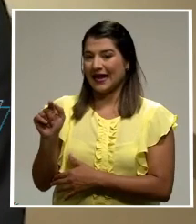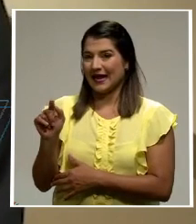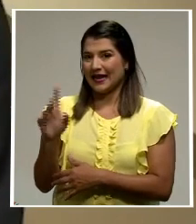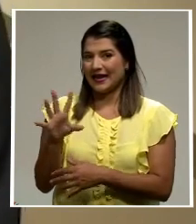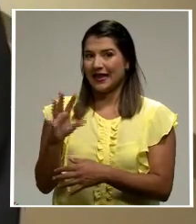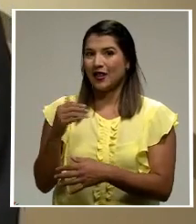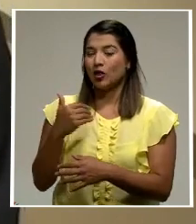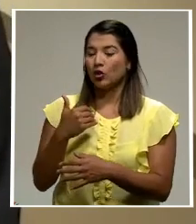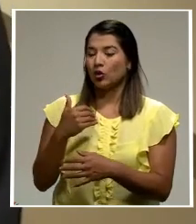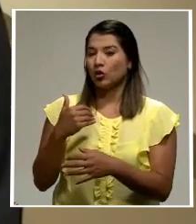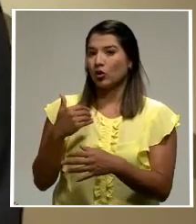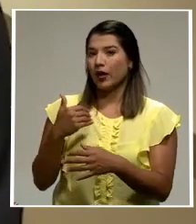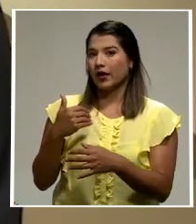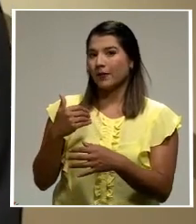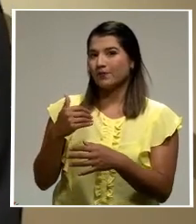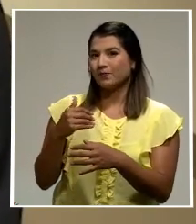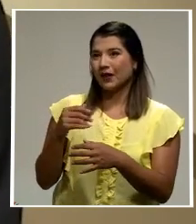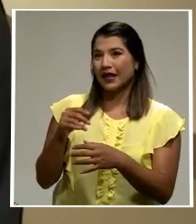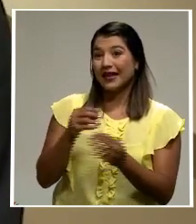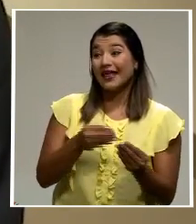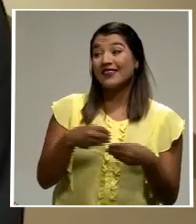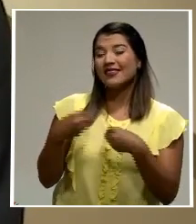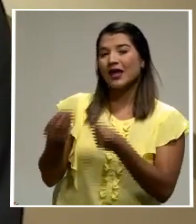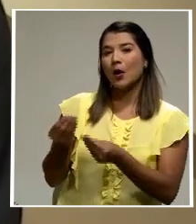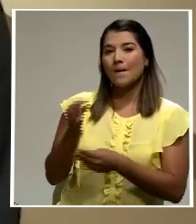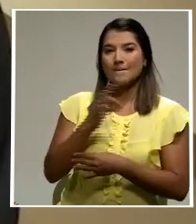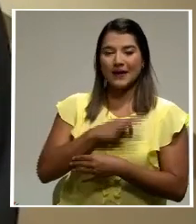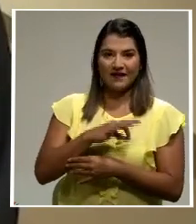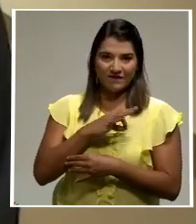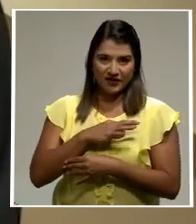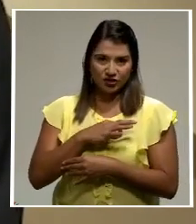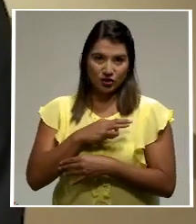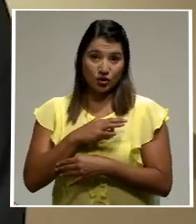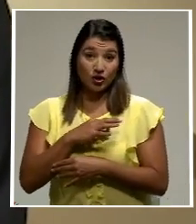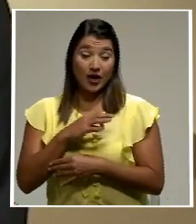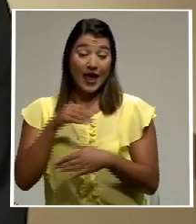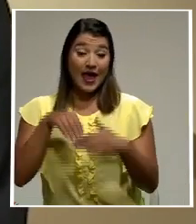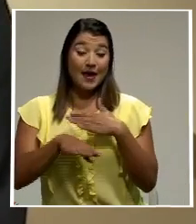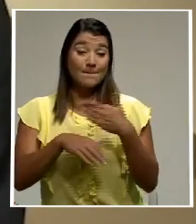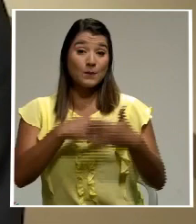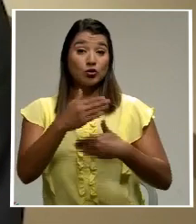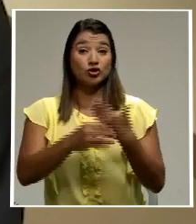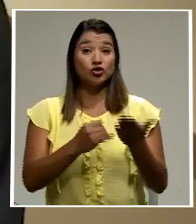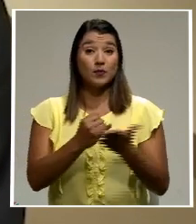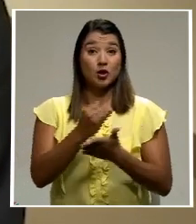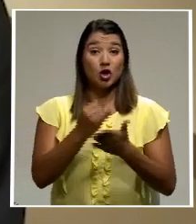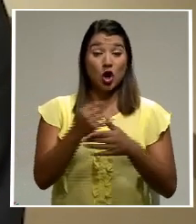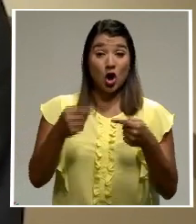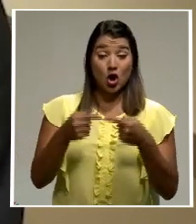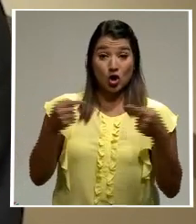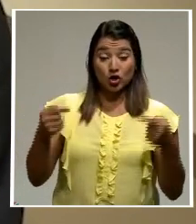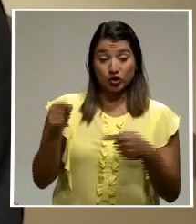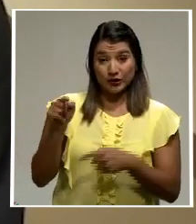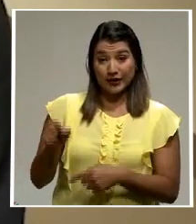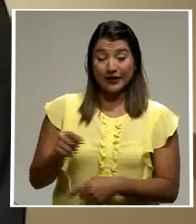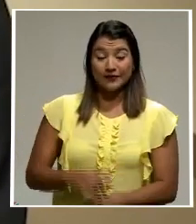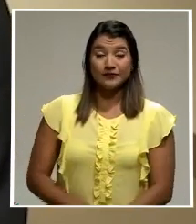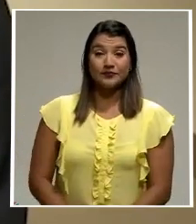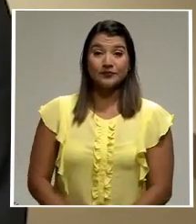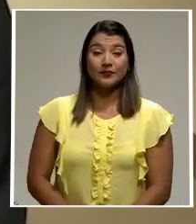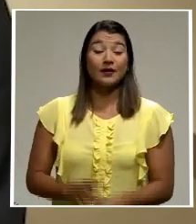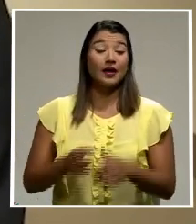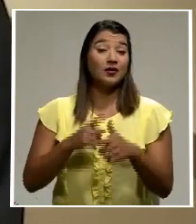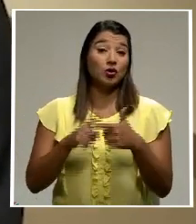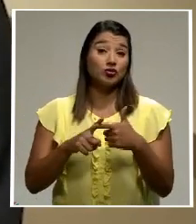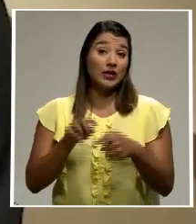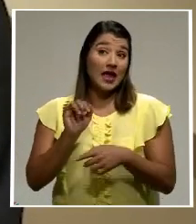que se iba a realizar la modificación respectiva en el asiento tecnológico, en pocas palabras que se iba a sacar del sistema. Entonces